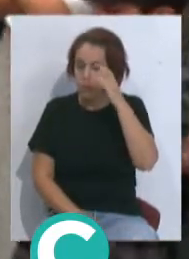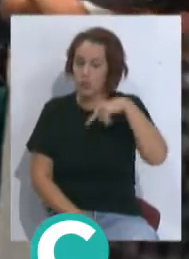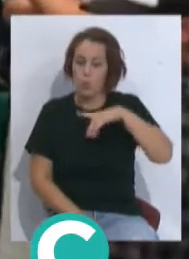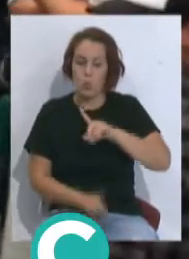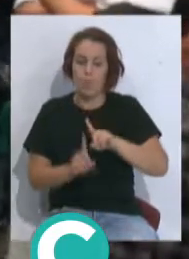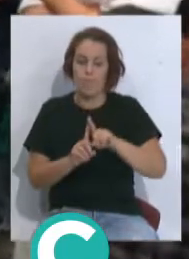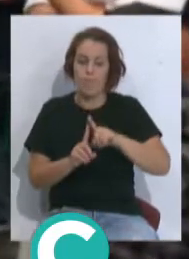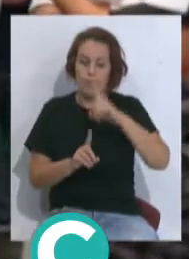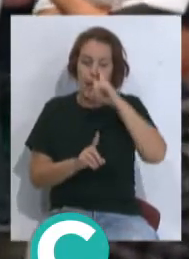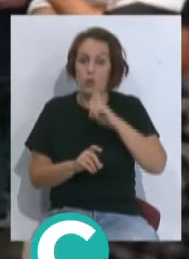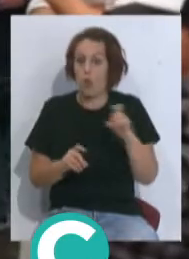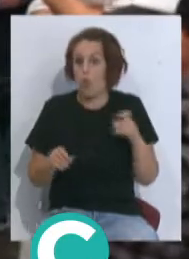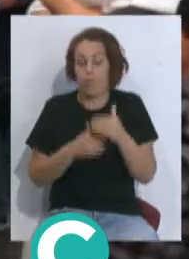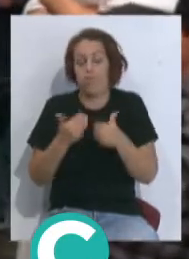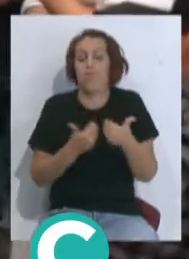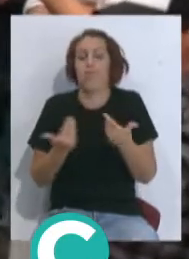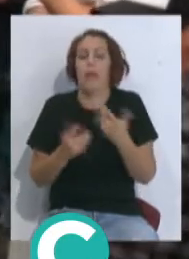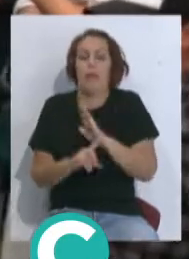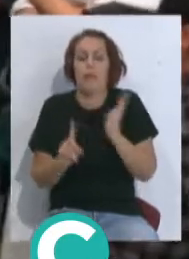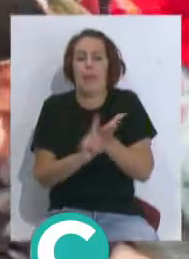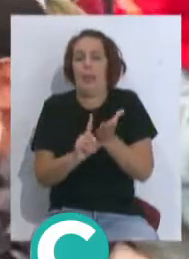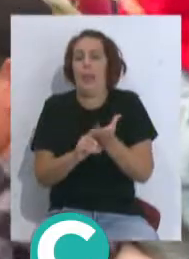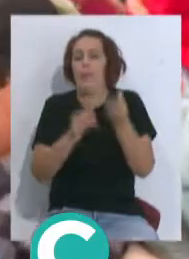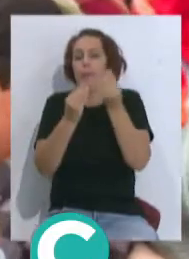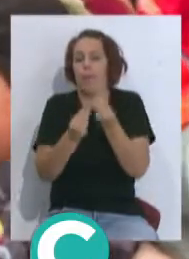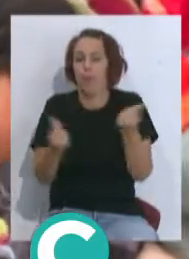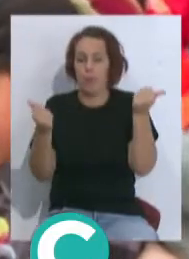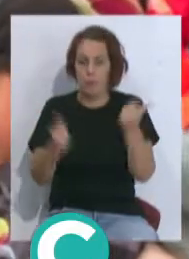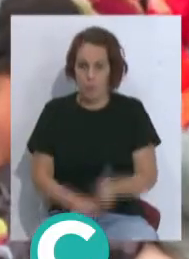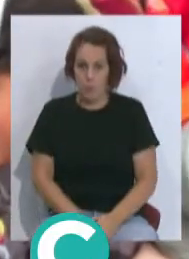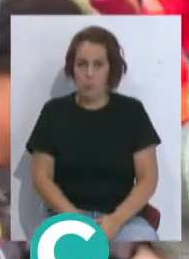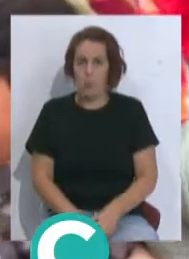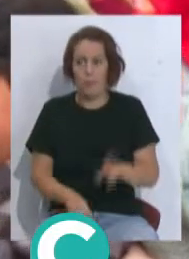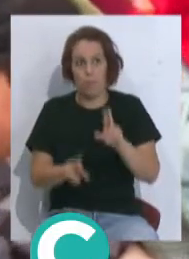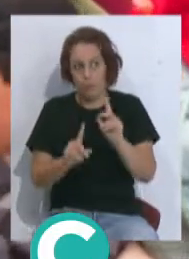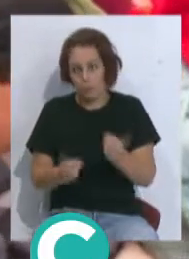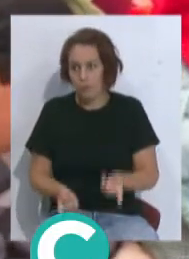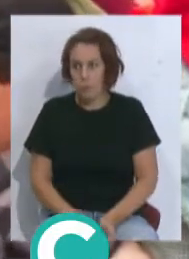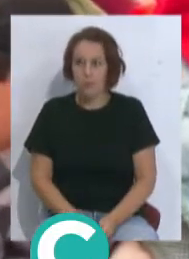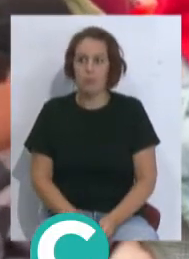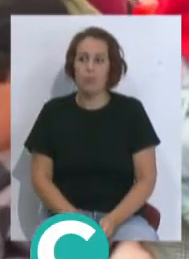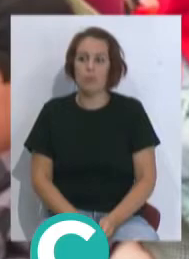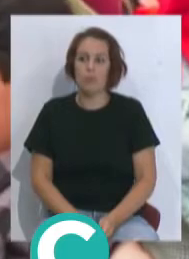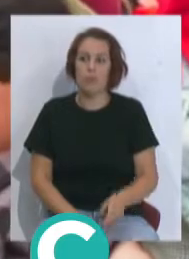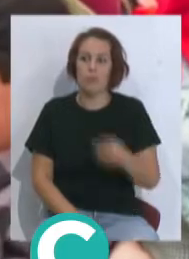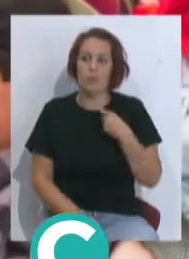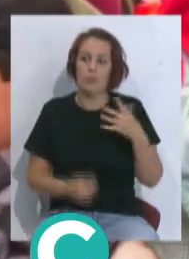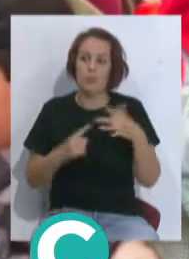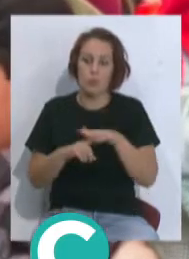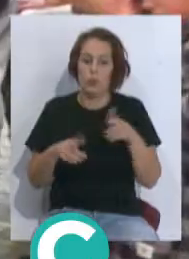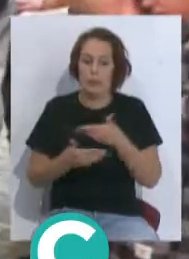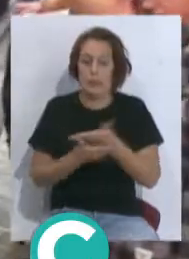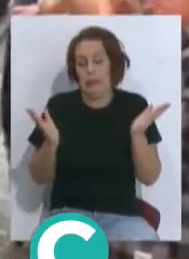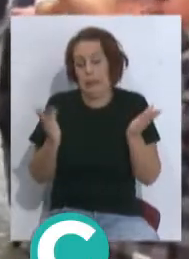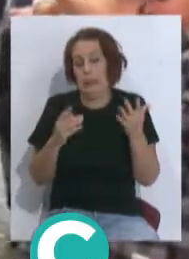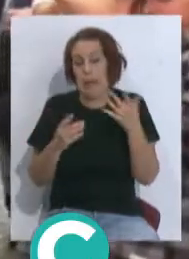año de trámite y no afecte más de lo que nos gustaría. Esperemos que no, por lo menos, ¿no? Pase lo que pase, sea el carnaval cuando